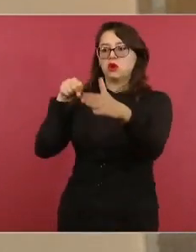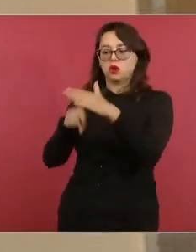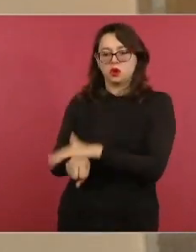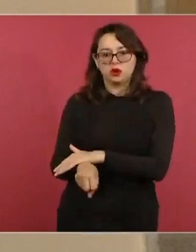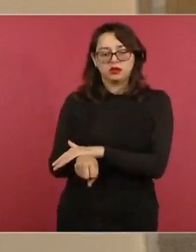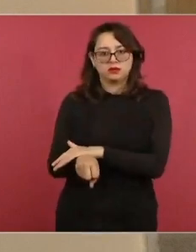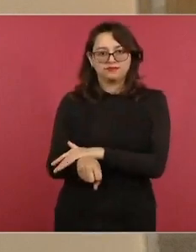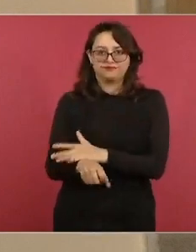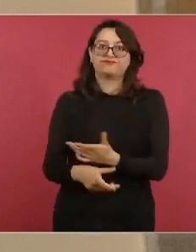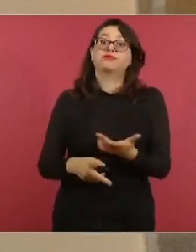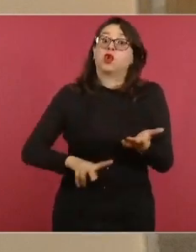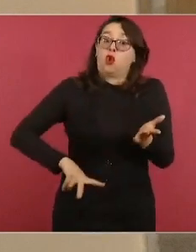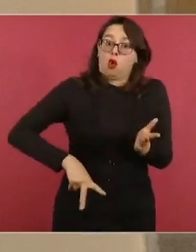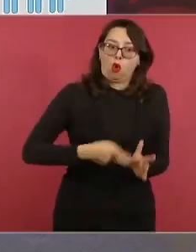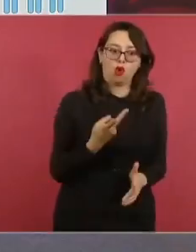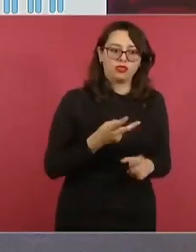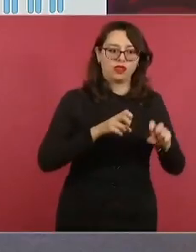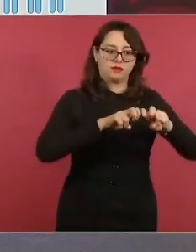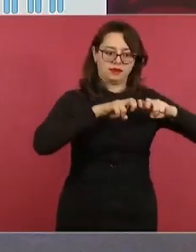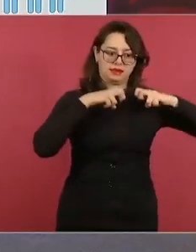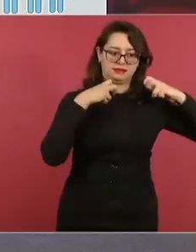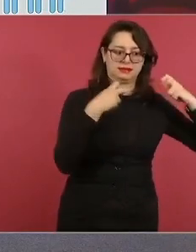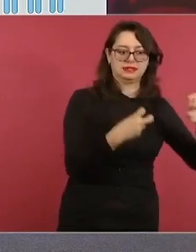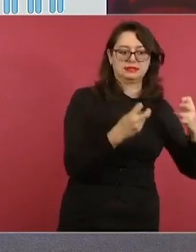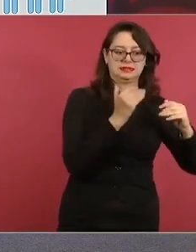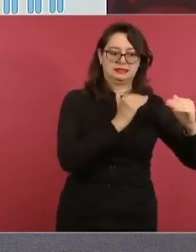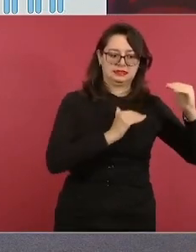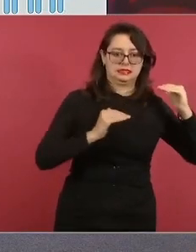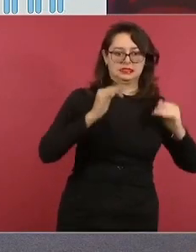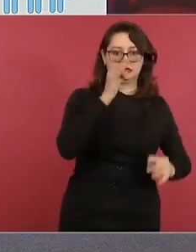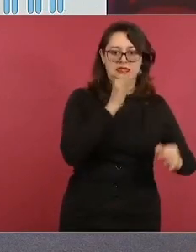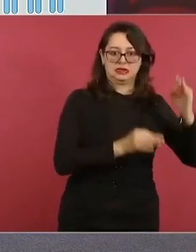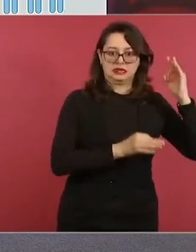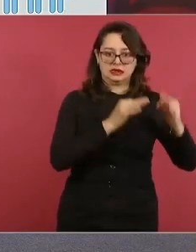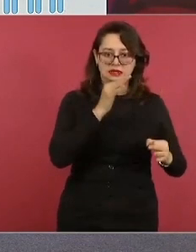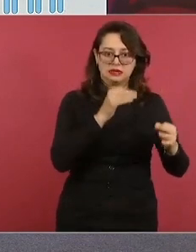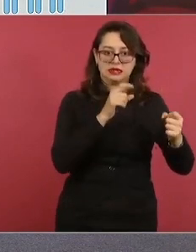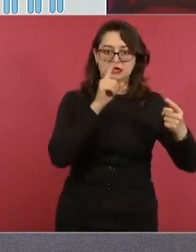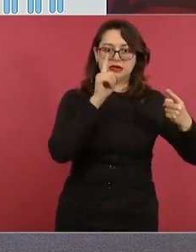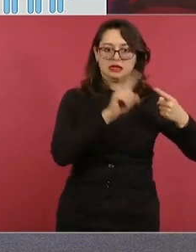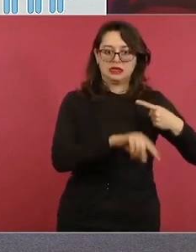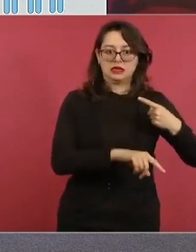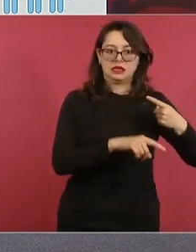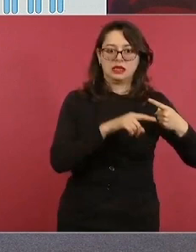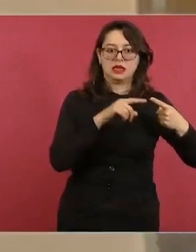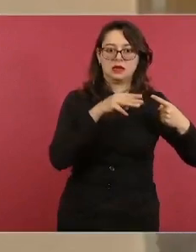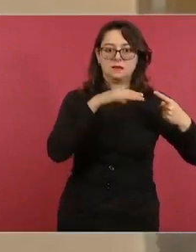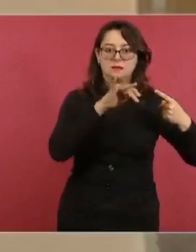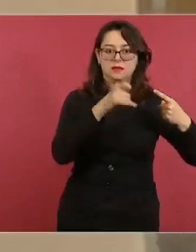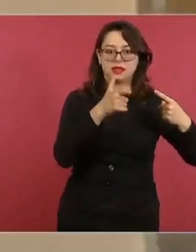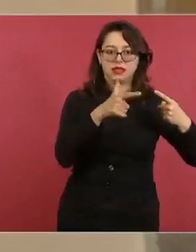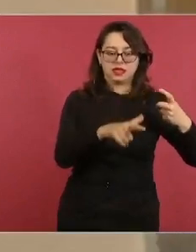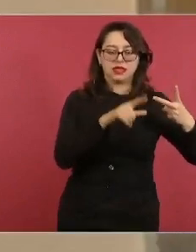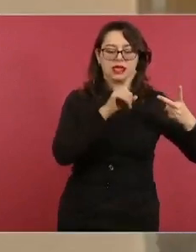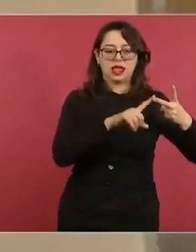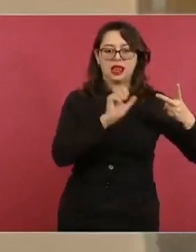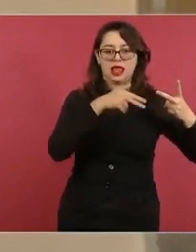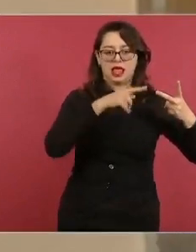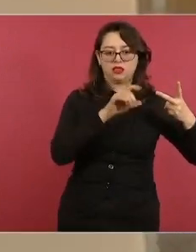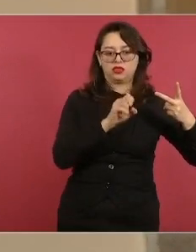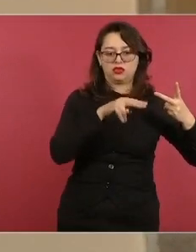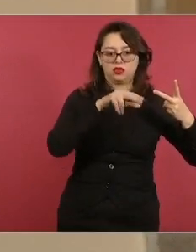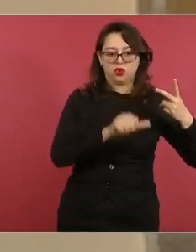Miguel Enrique Sánchez frías Ana Marcela sataraín Barret y Antonia herlinda Velasco